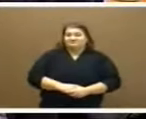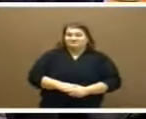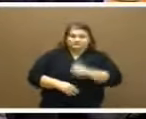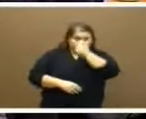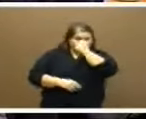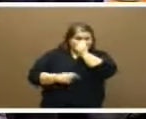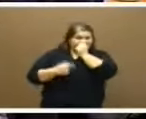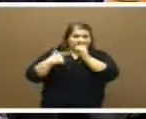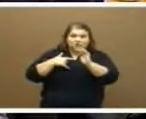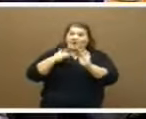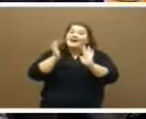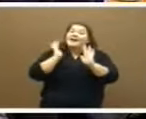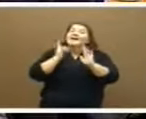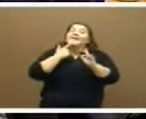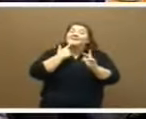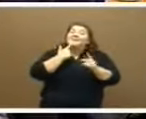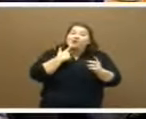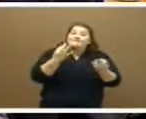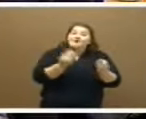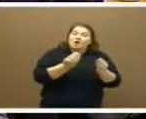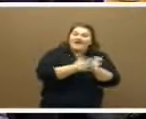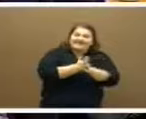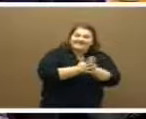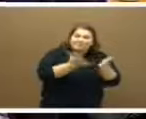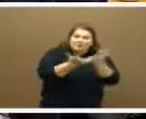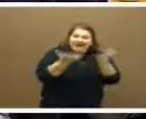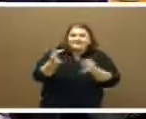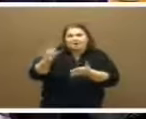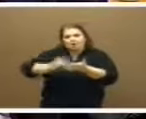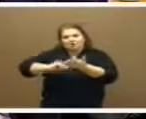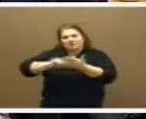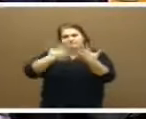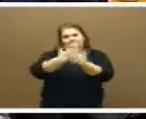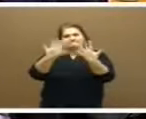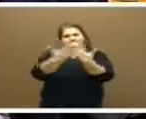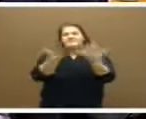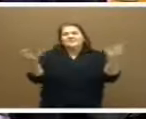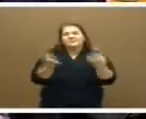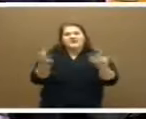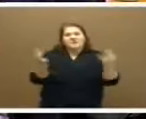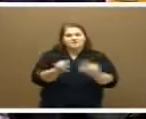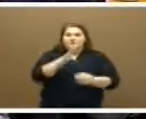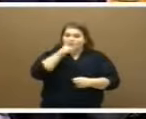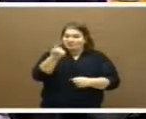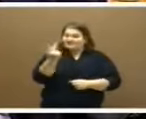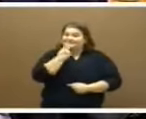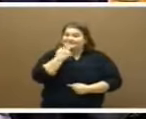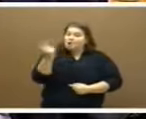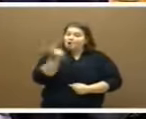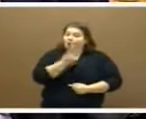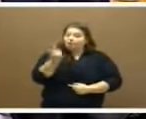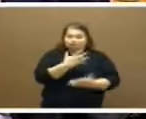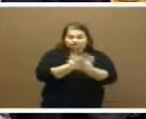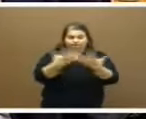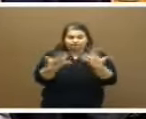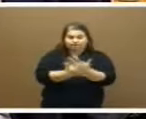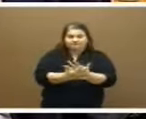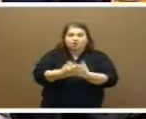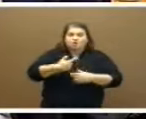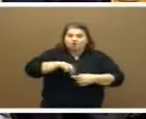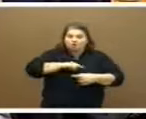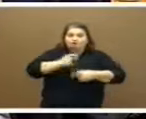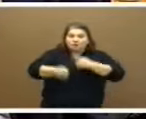conjuguen dos verbos, el verbo estimular y el verbo contratar, porque sin duda, combinando esos dos verbos,